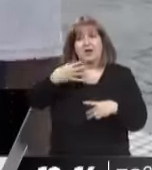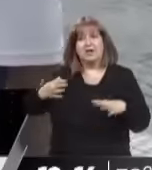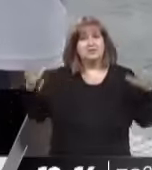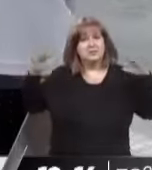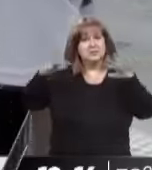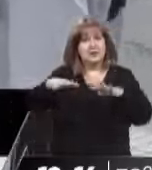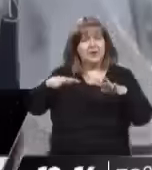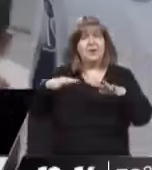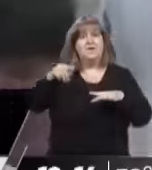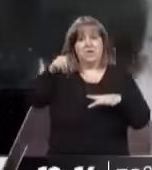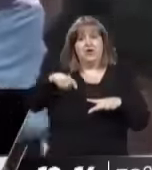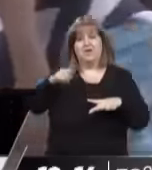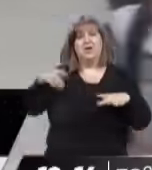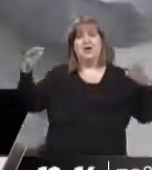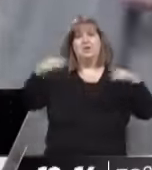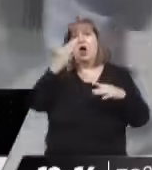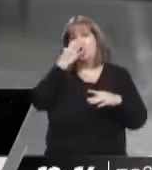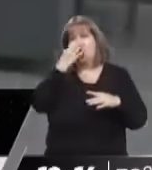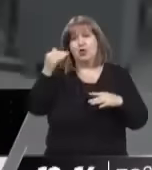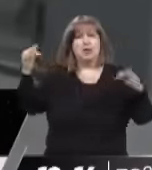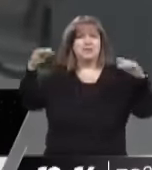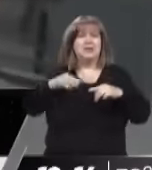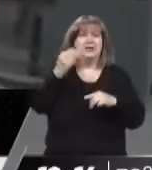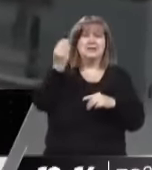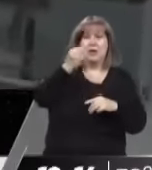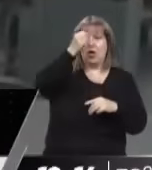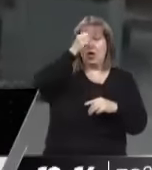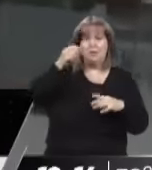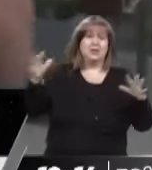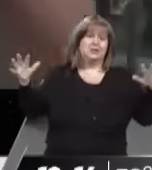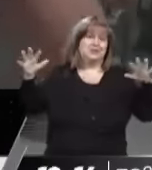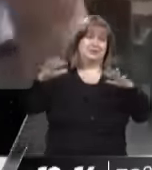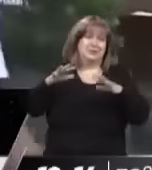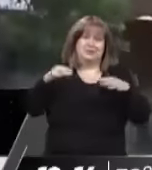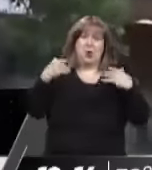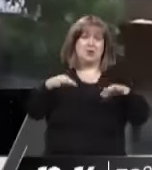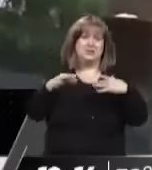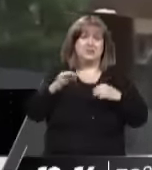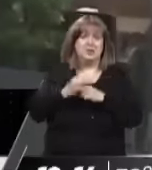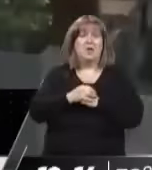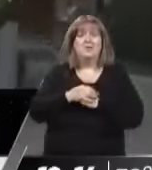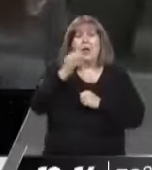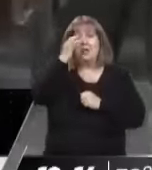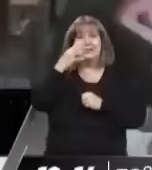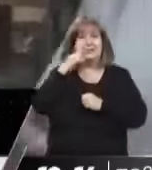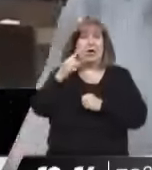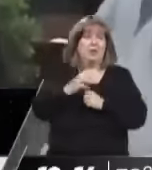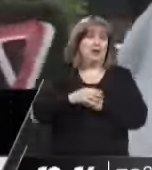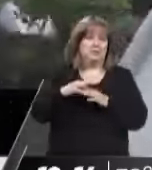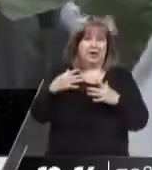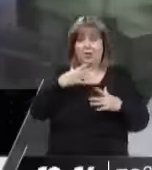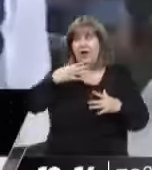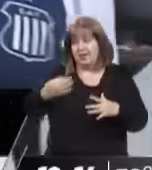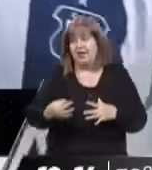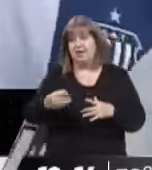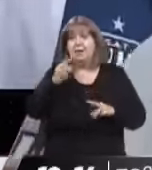Talleres, va a explotar de cordobeses sábado y domingo la provincia, son muchísimos que vienen, así que... Talleres Revolución de Mendoza, hermano.